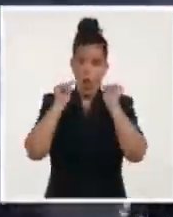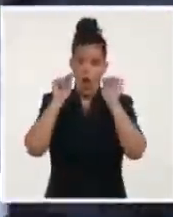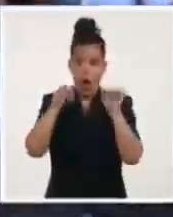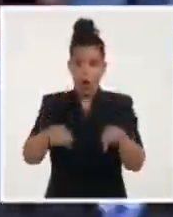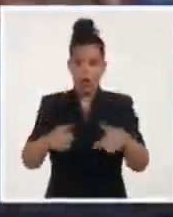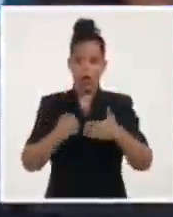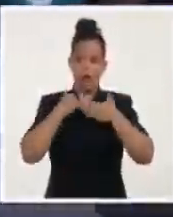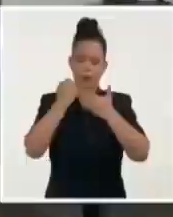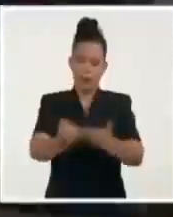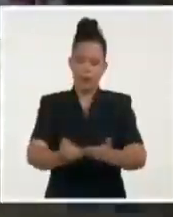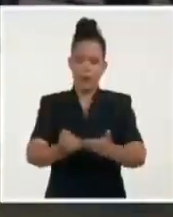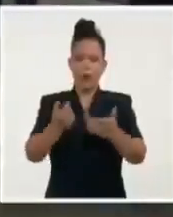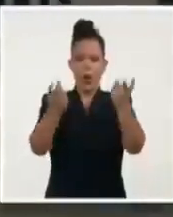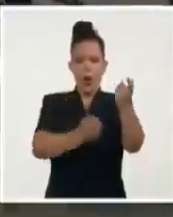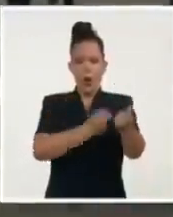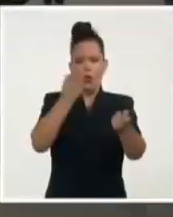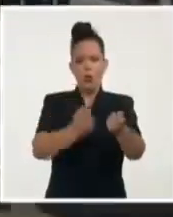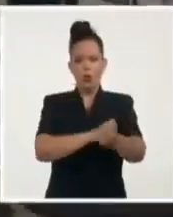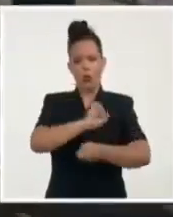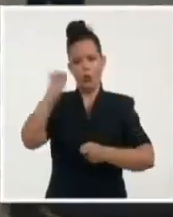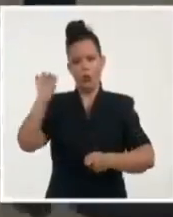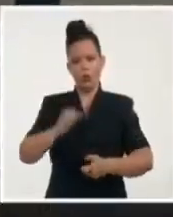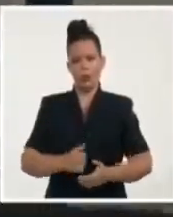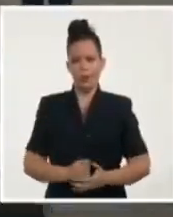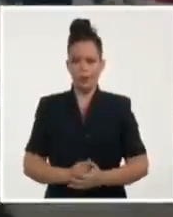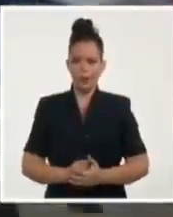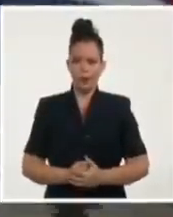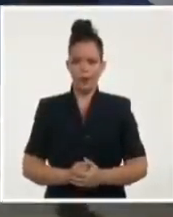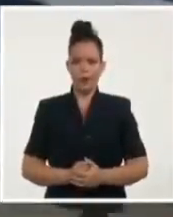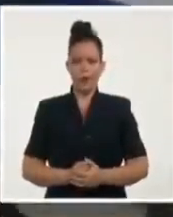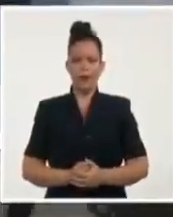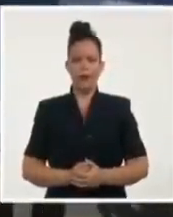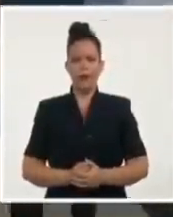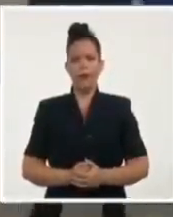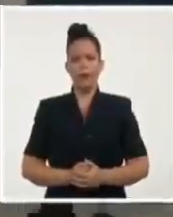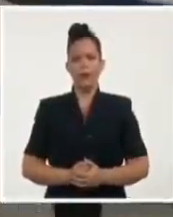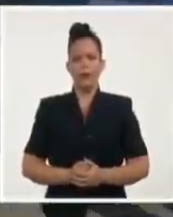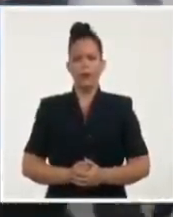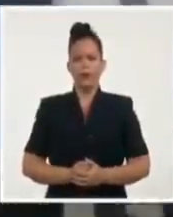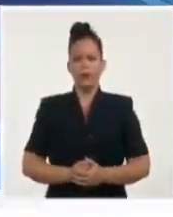conquistas. Fue un reporte de los Estudios Taíno para el Sistema Informativo de la Televisión Cubana.